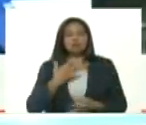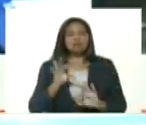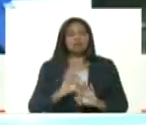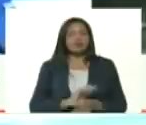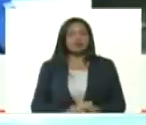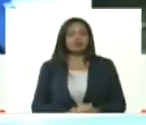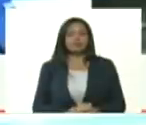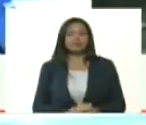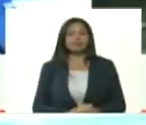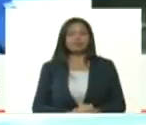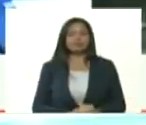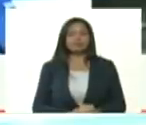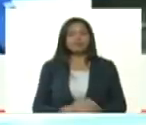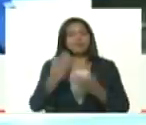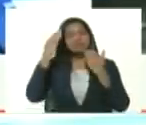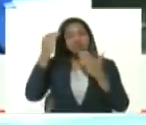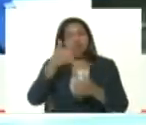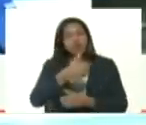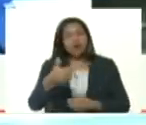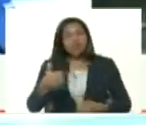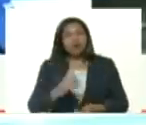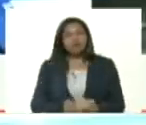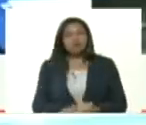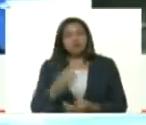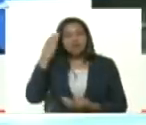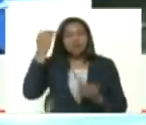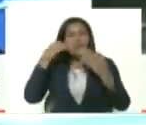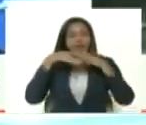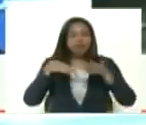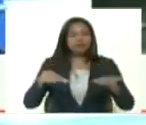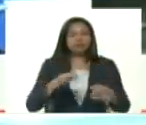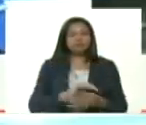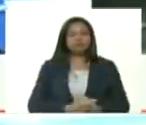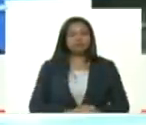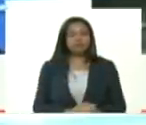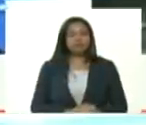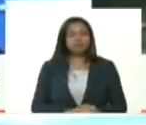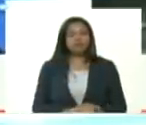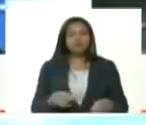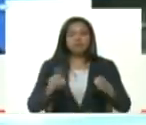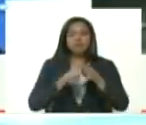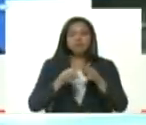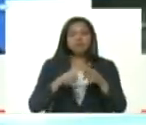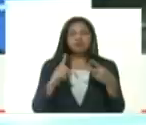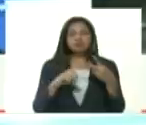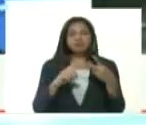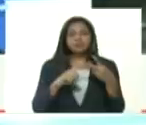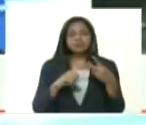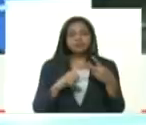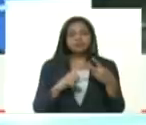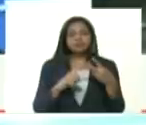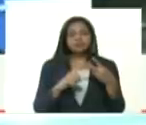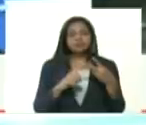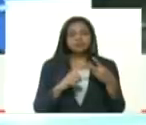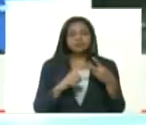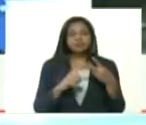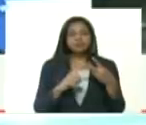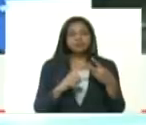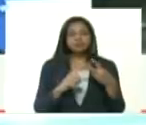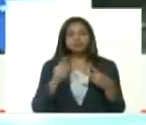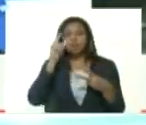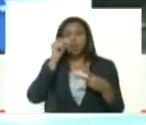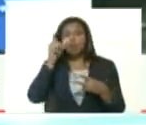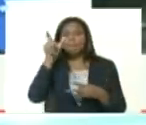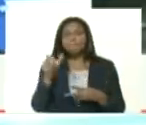Allá está en Araure, mi saludo. Que Dios lo bendiga. Igualmente, paciente